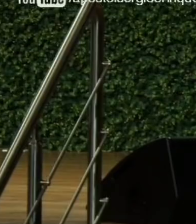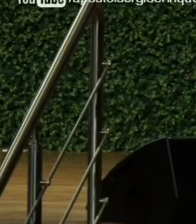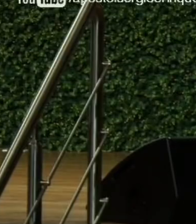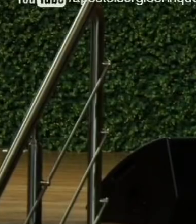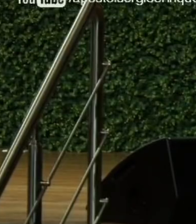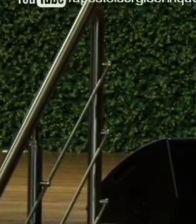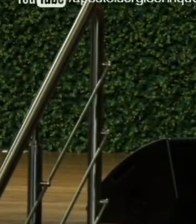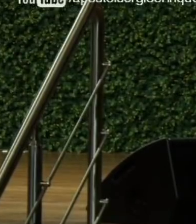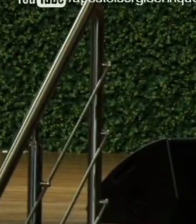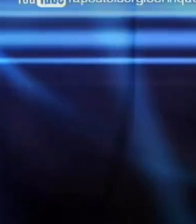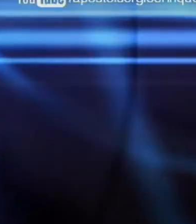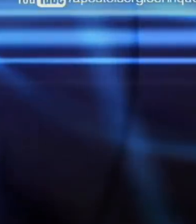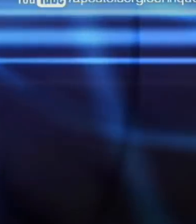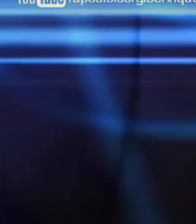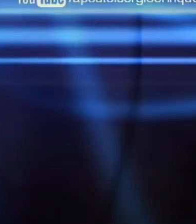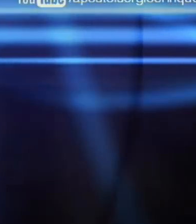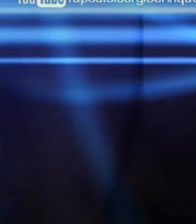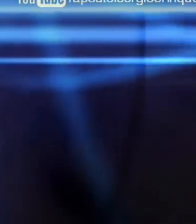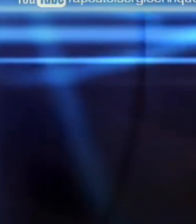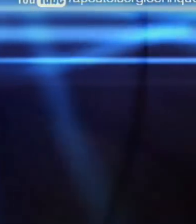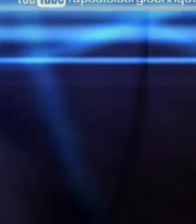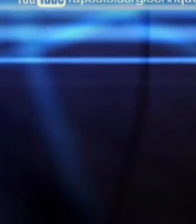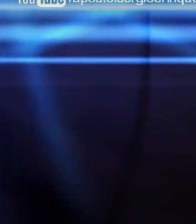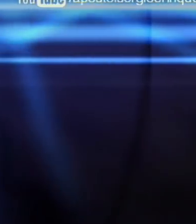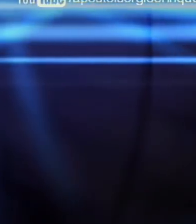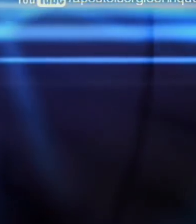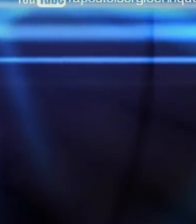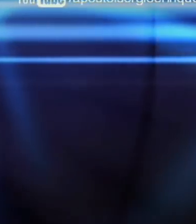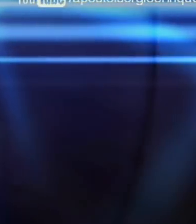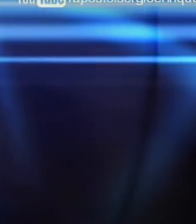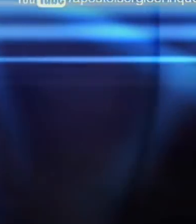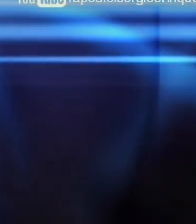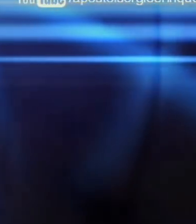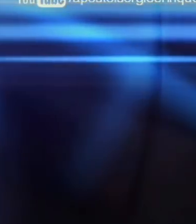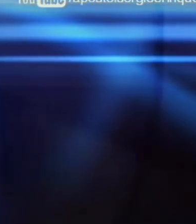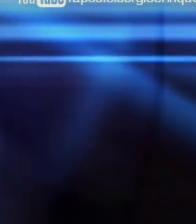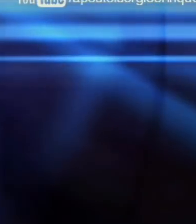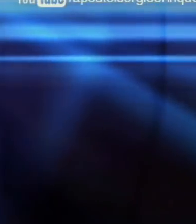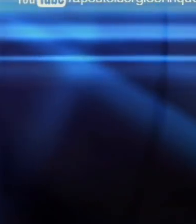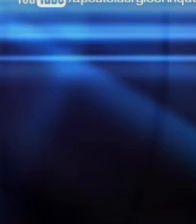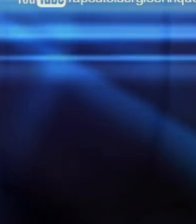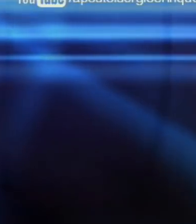donde vamos a ver si con el dedo con esto.